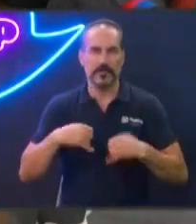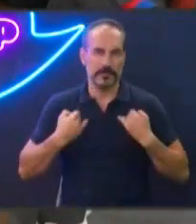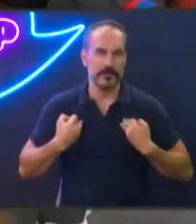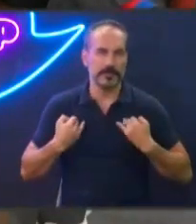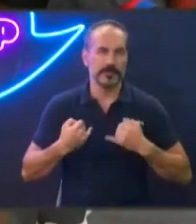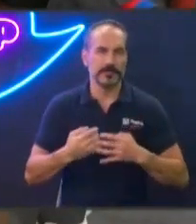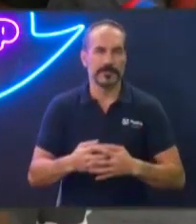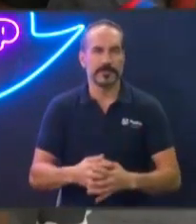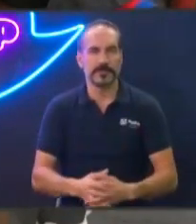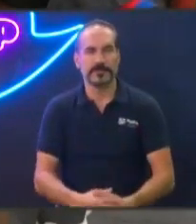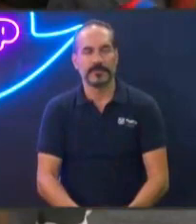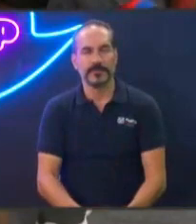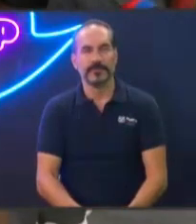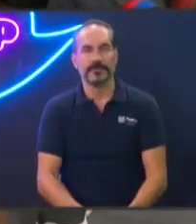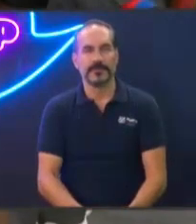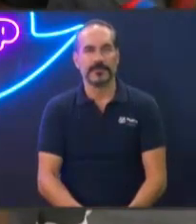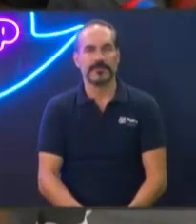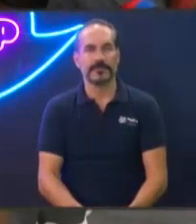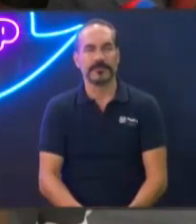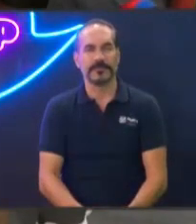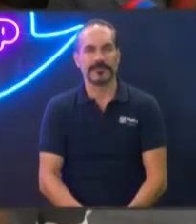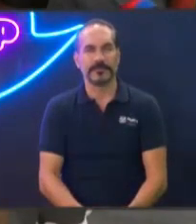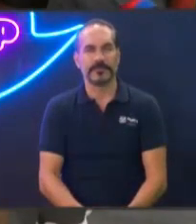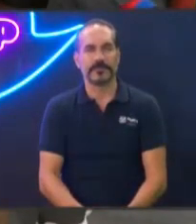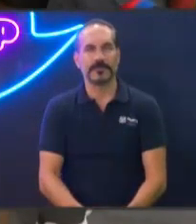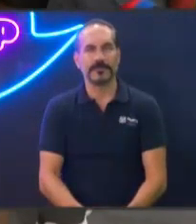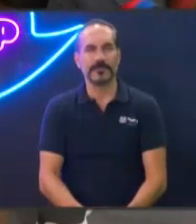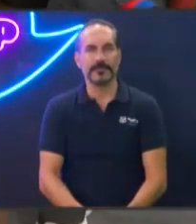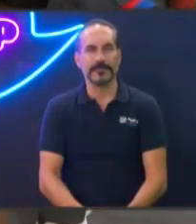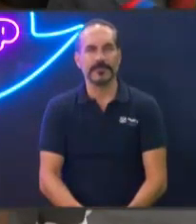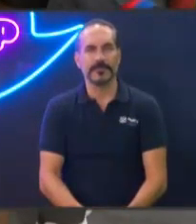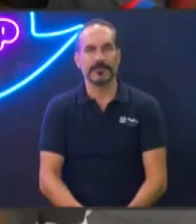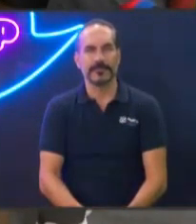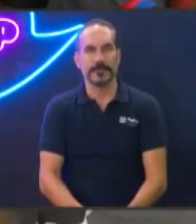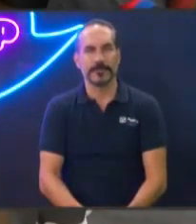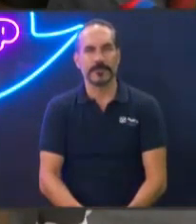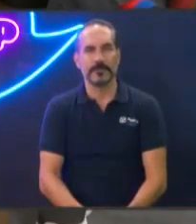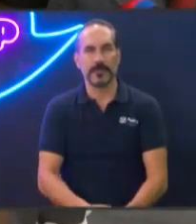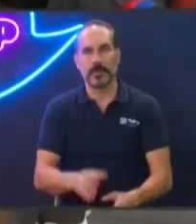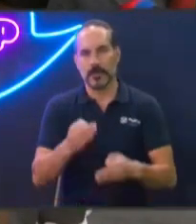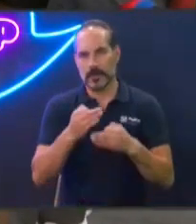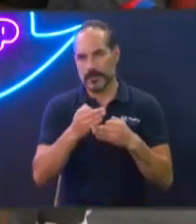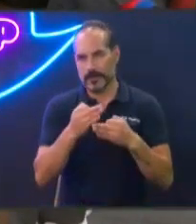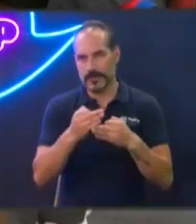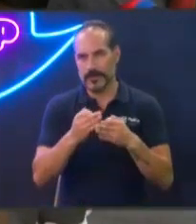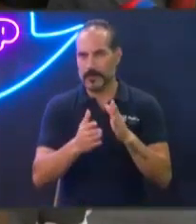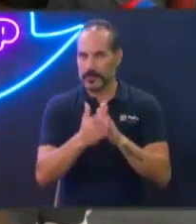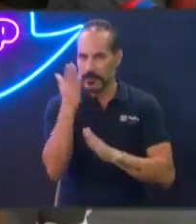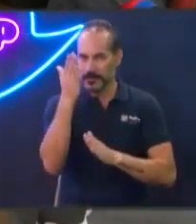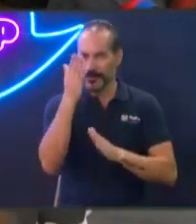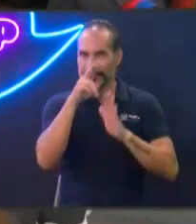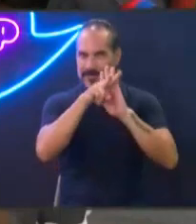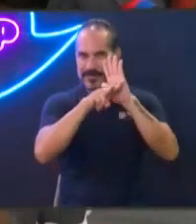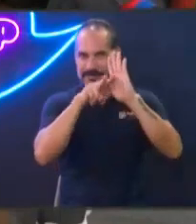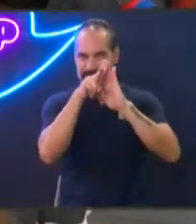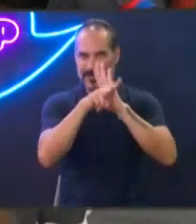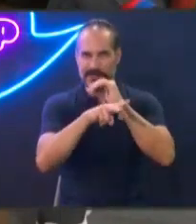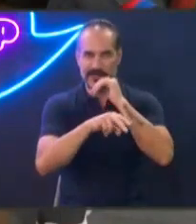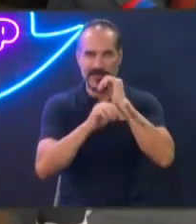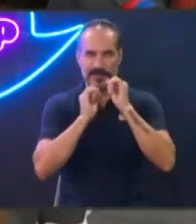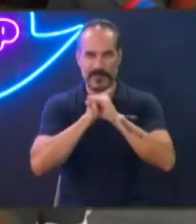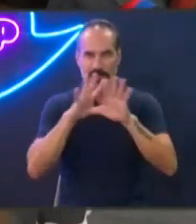este elemento de ir combinando Estos factores no este vamos a nuestra cápsula informativa en